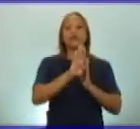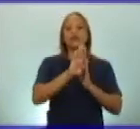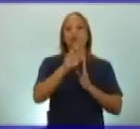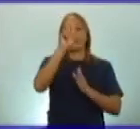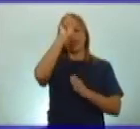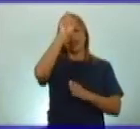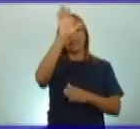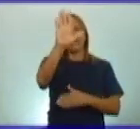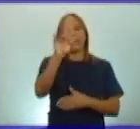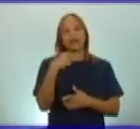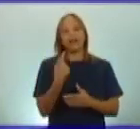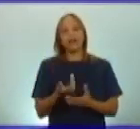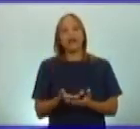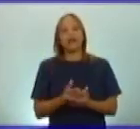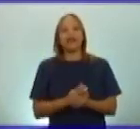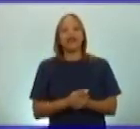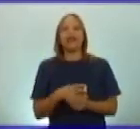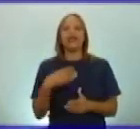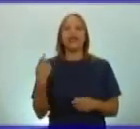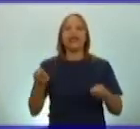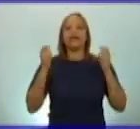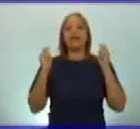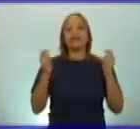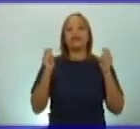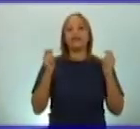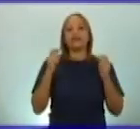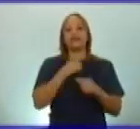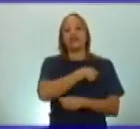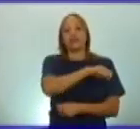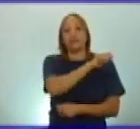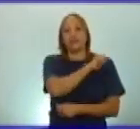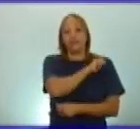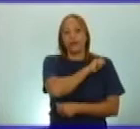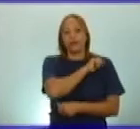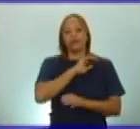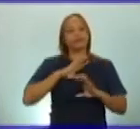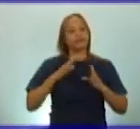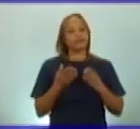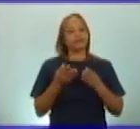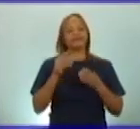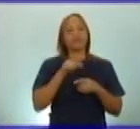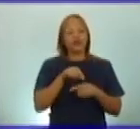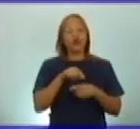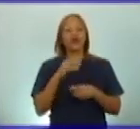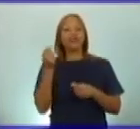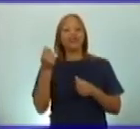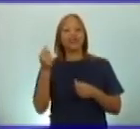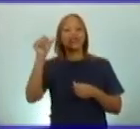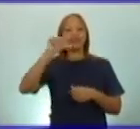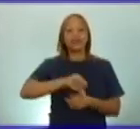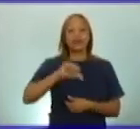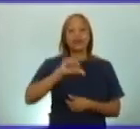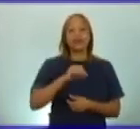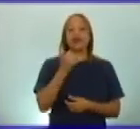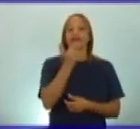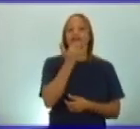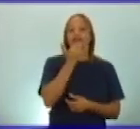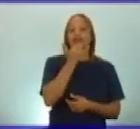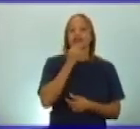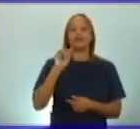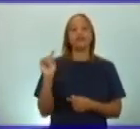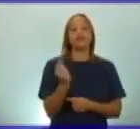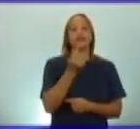este periodo ese auge revolucionario de las masas trabajadoras. Entonces recuerden que les decía que todas estas crisis económicas van a afectar